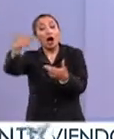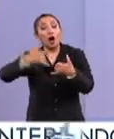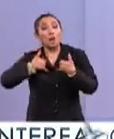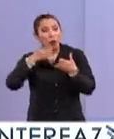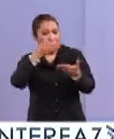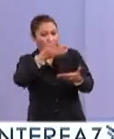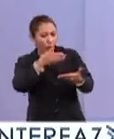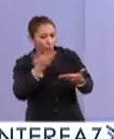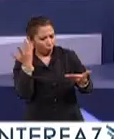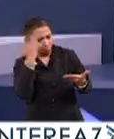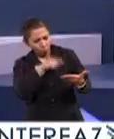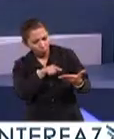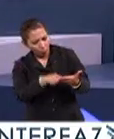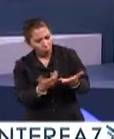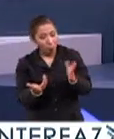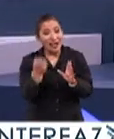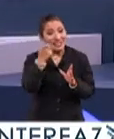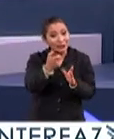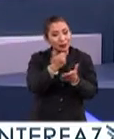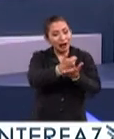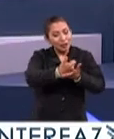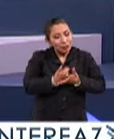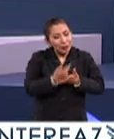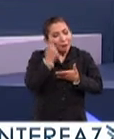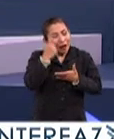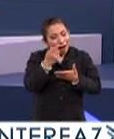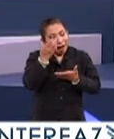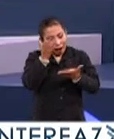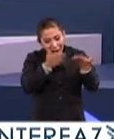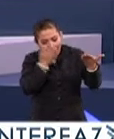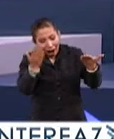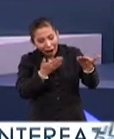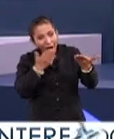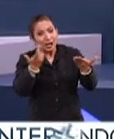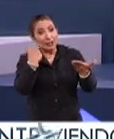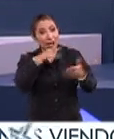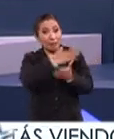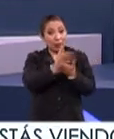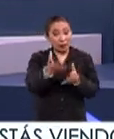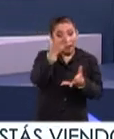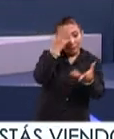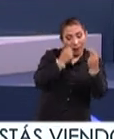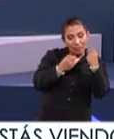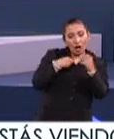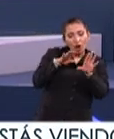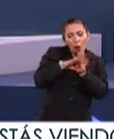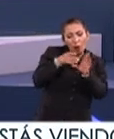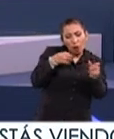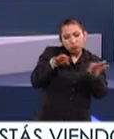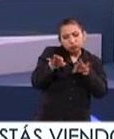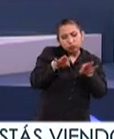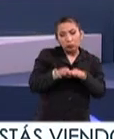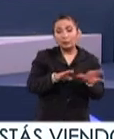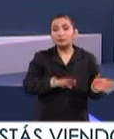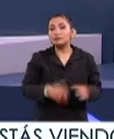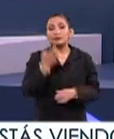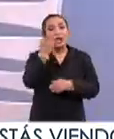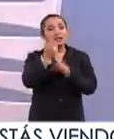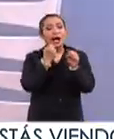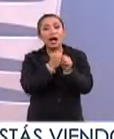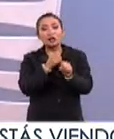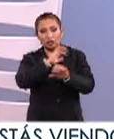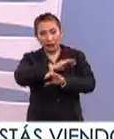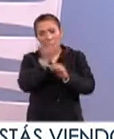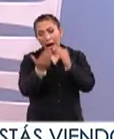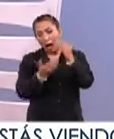tomen y que a través de eso puedan profesionalizarse. Y después de este año, Julieta, ¿cuál es el plan?